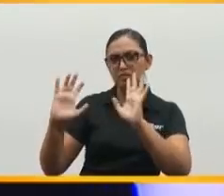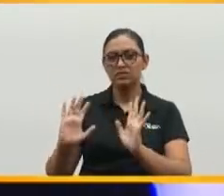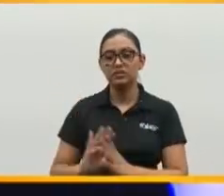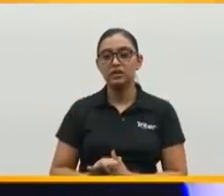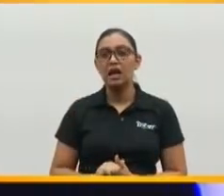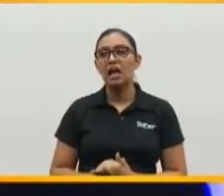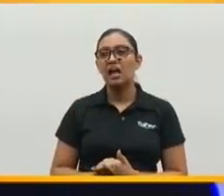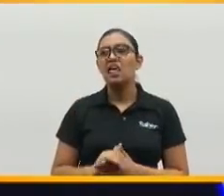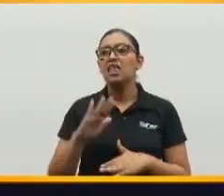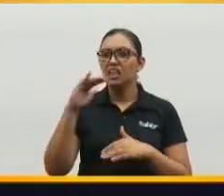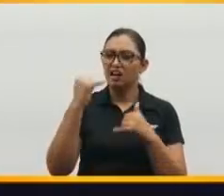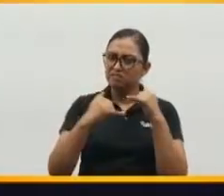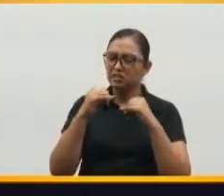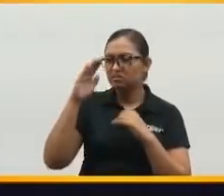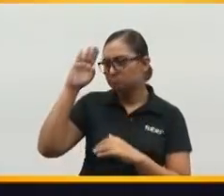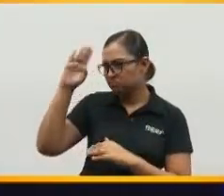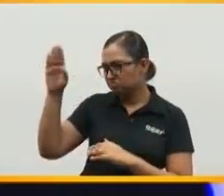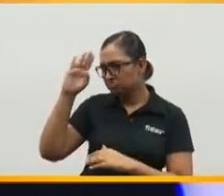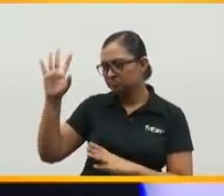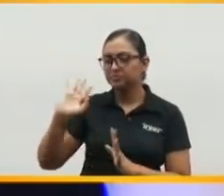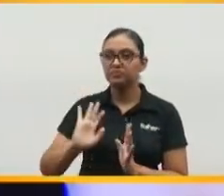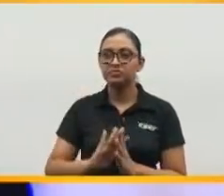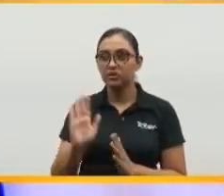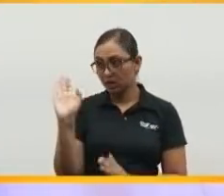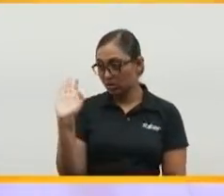íbamos, nos despedimos. El pastor me dijo: